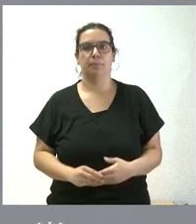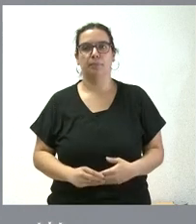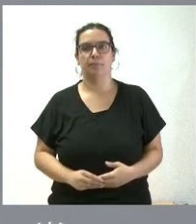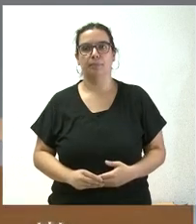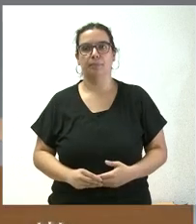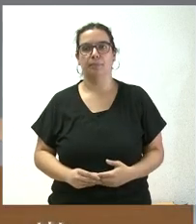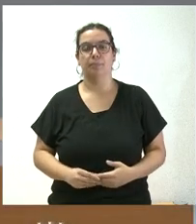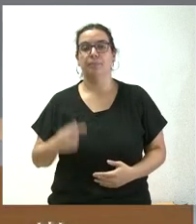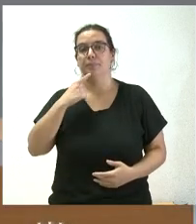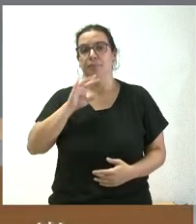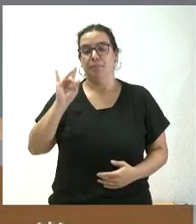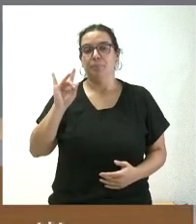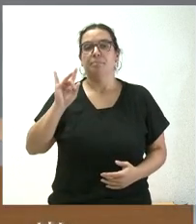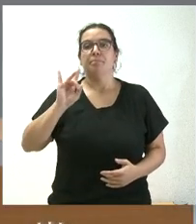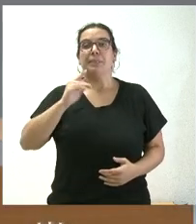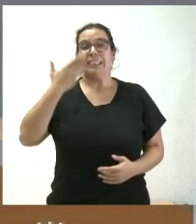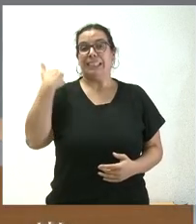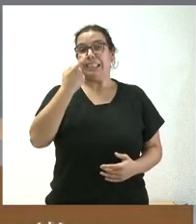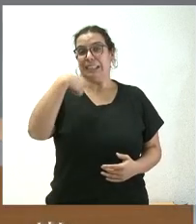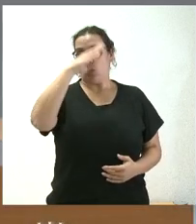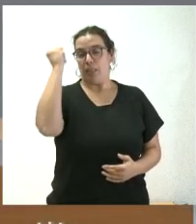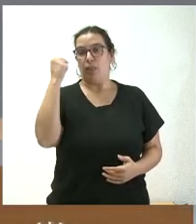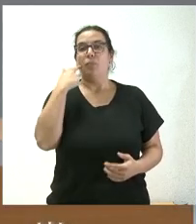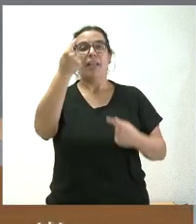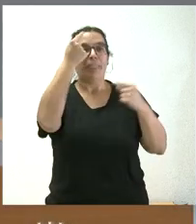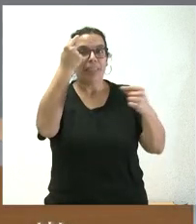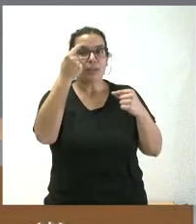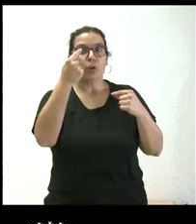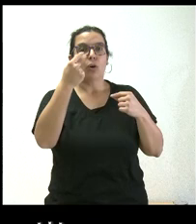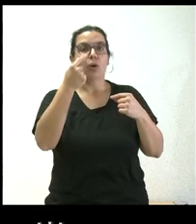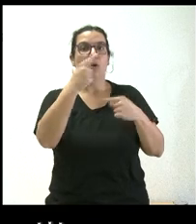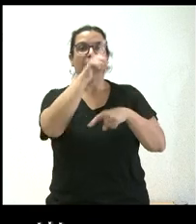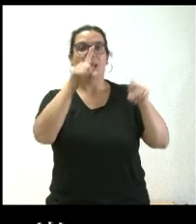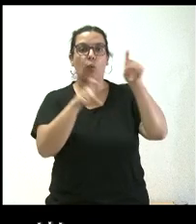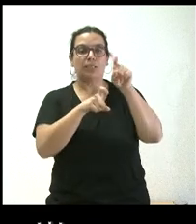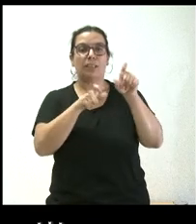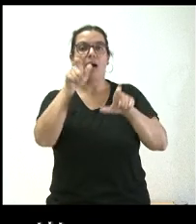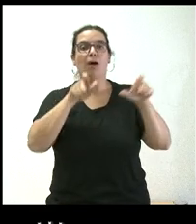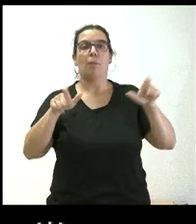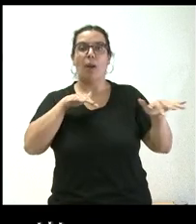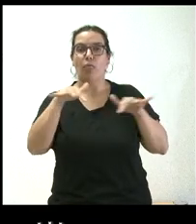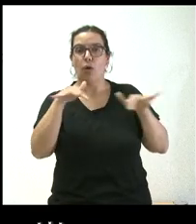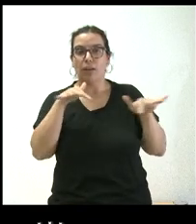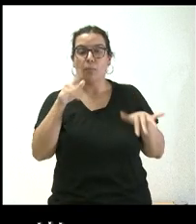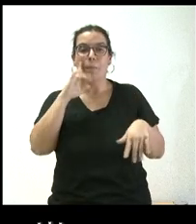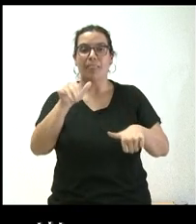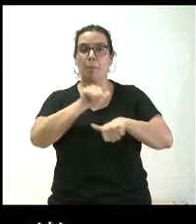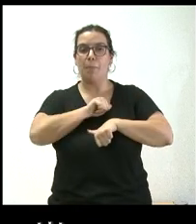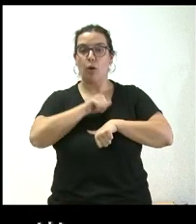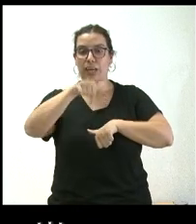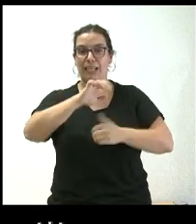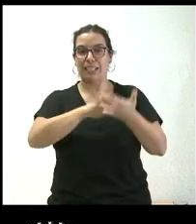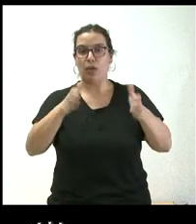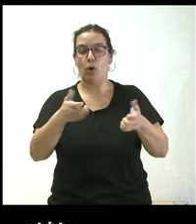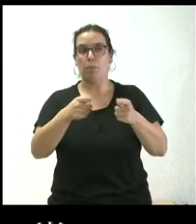press sí eh Se me olvidó preguntarle antes por los datos de la encuesta de población activa que se han conocido Ho Y al parecer el paro ha subido en Castilla